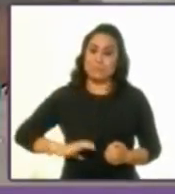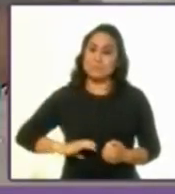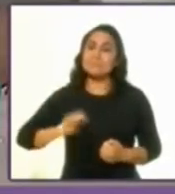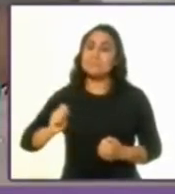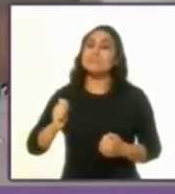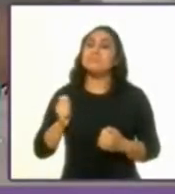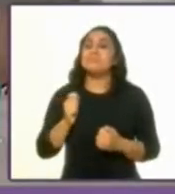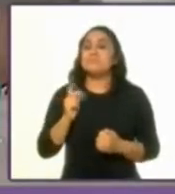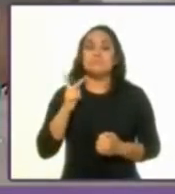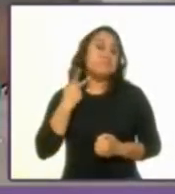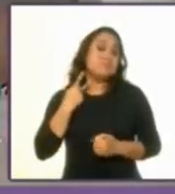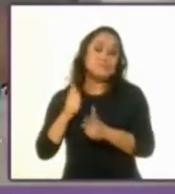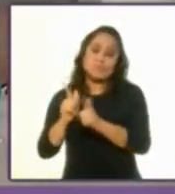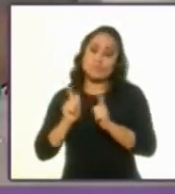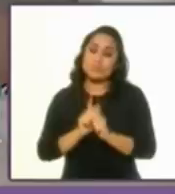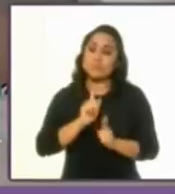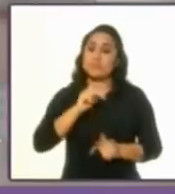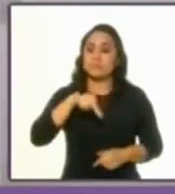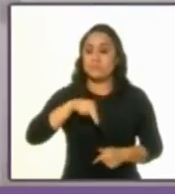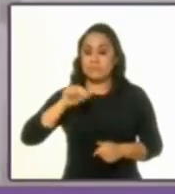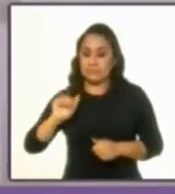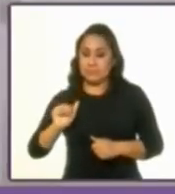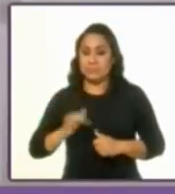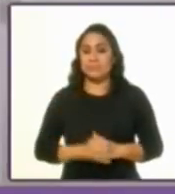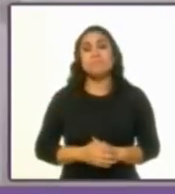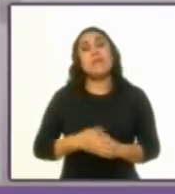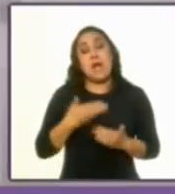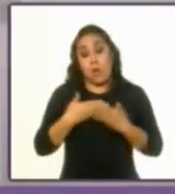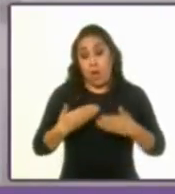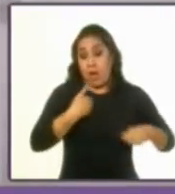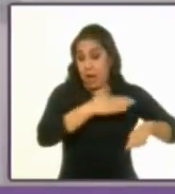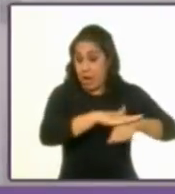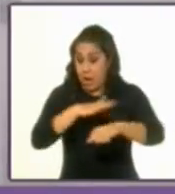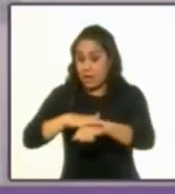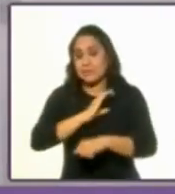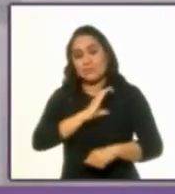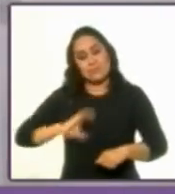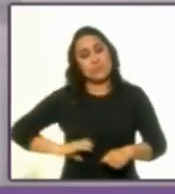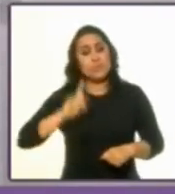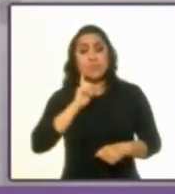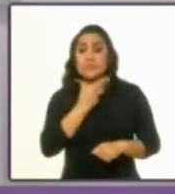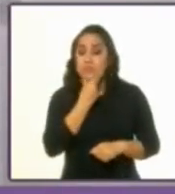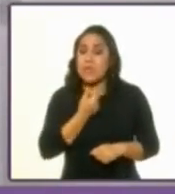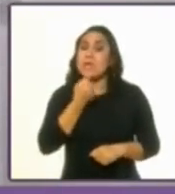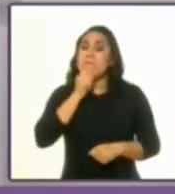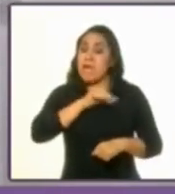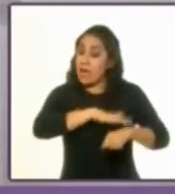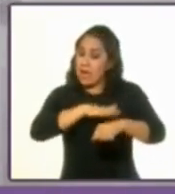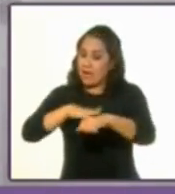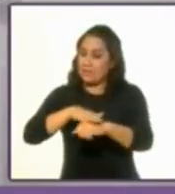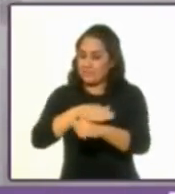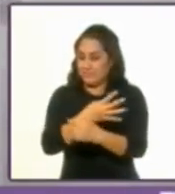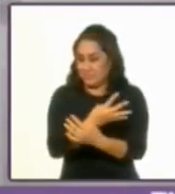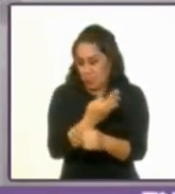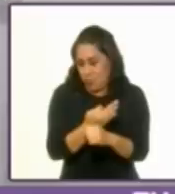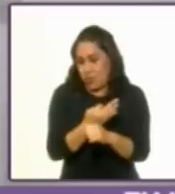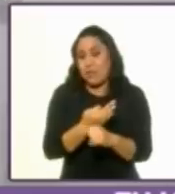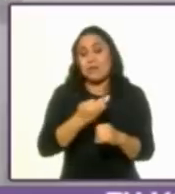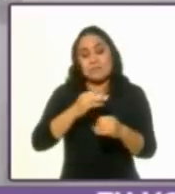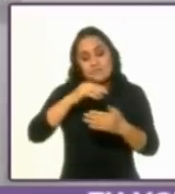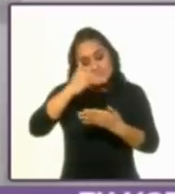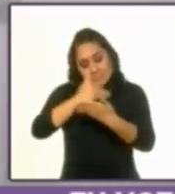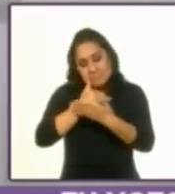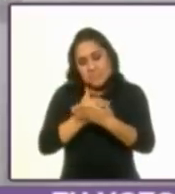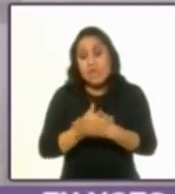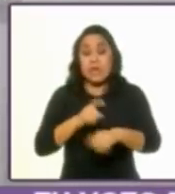nueva alianza les recordamos a las candidatas y candidatos y les informamos también al auditorio que los temas del debate el formato